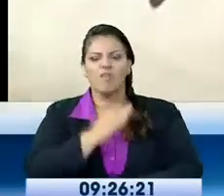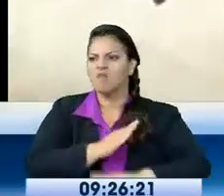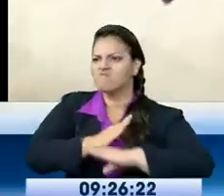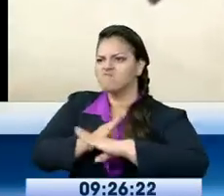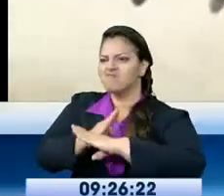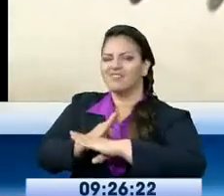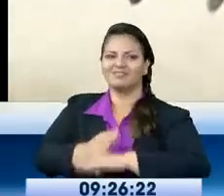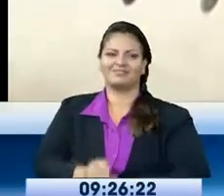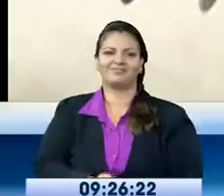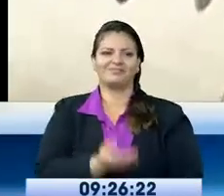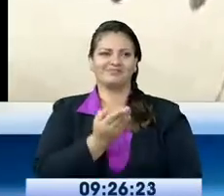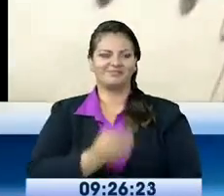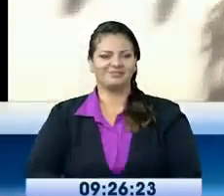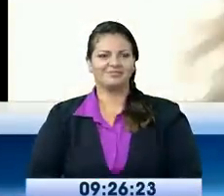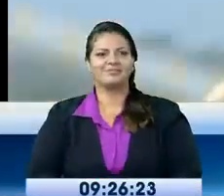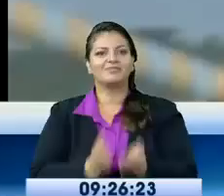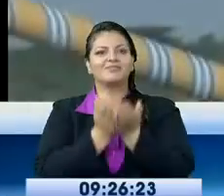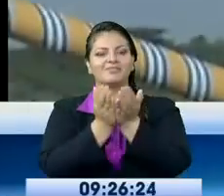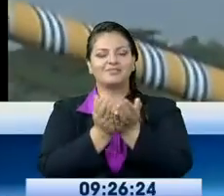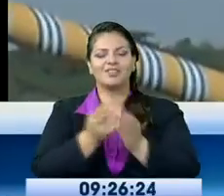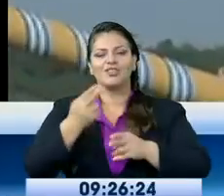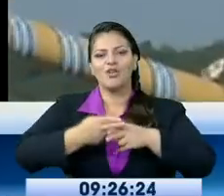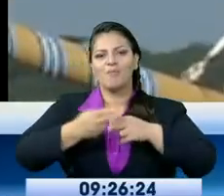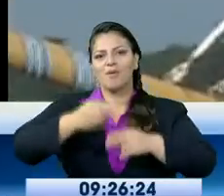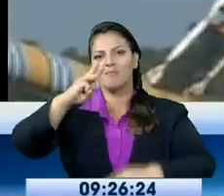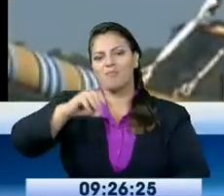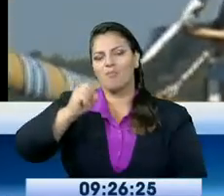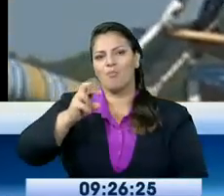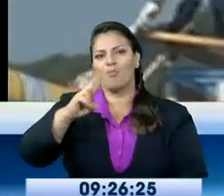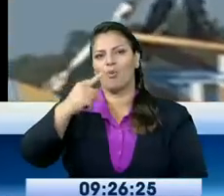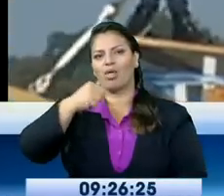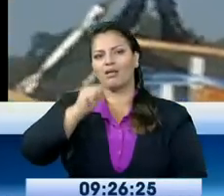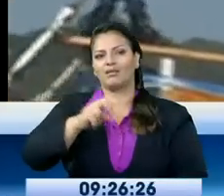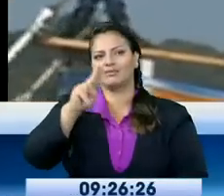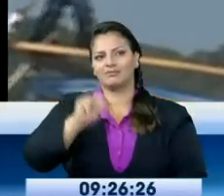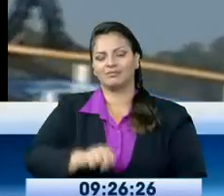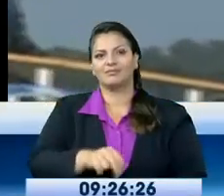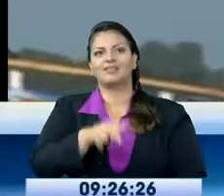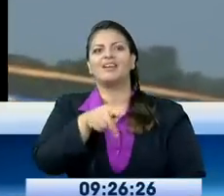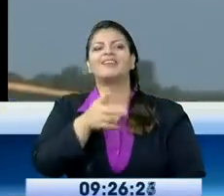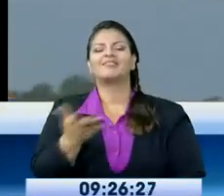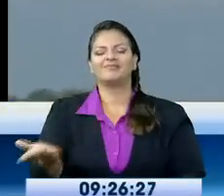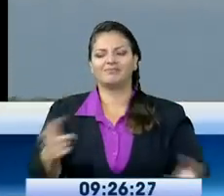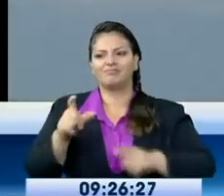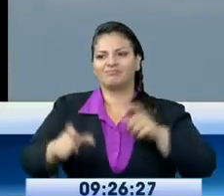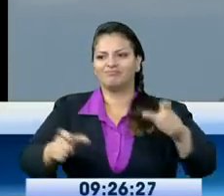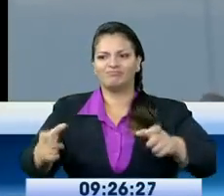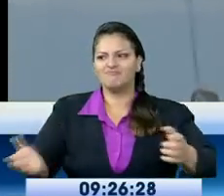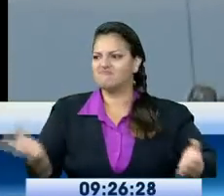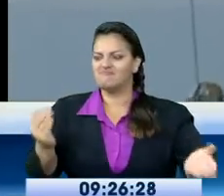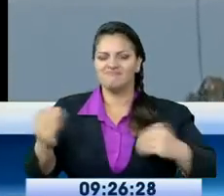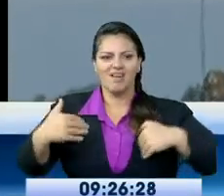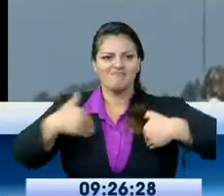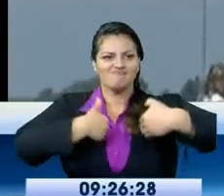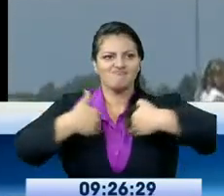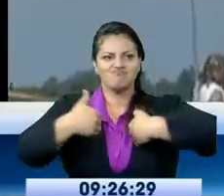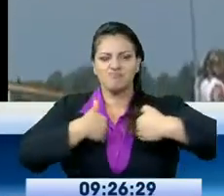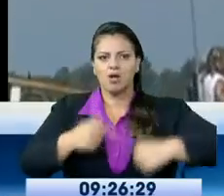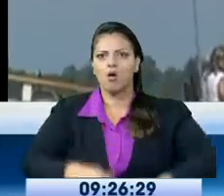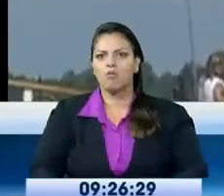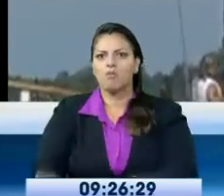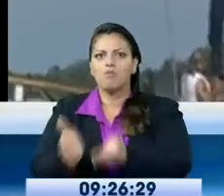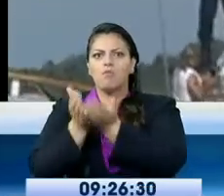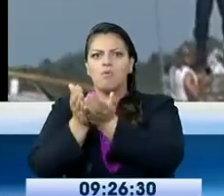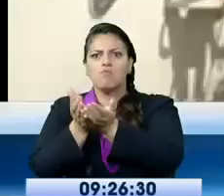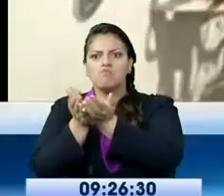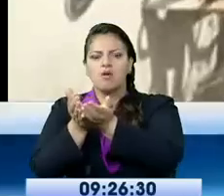La aparición del buque Morgan abrió la 12ª edición del desfile náutico, que en esta ocasión recreó el ataque pirata que sufrió la Perla